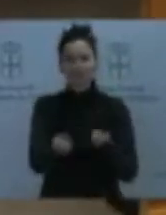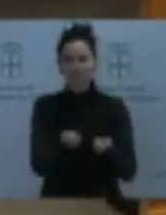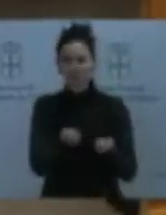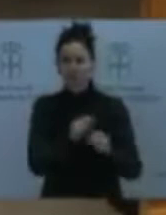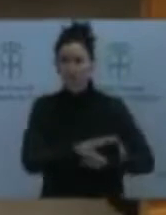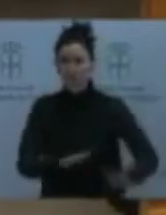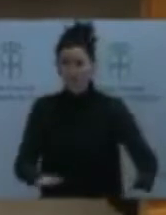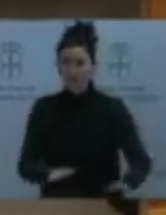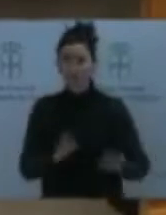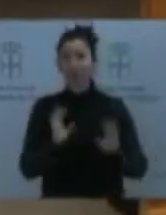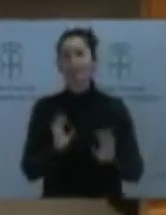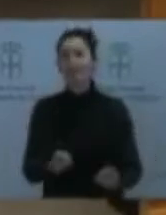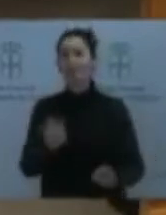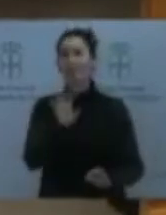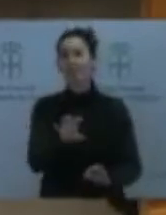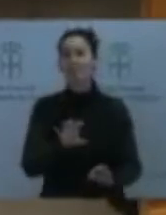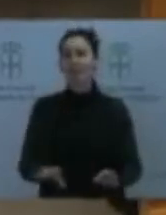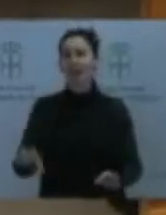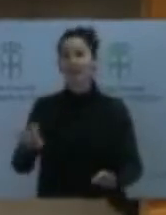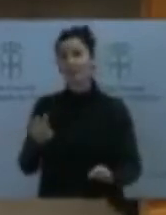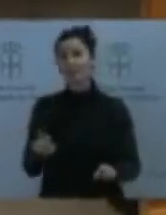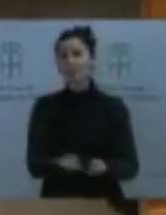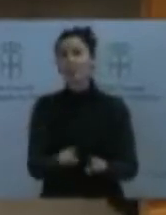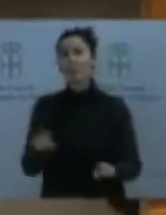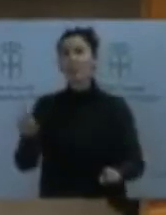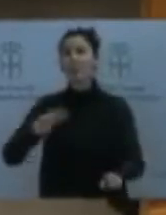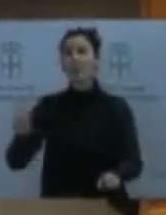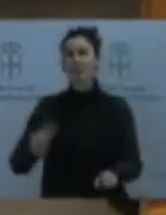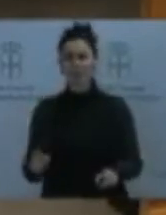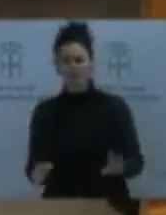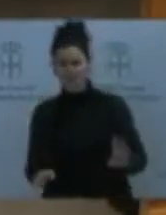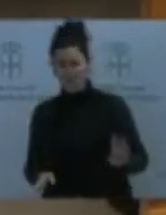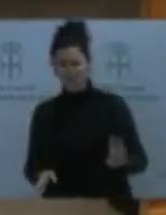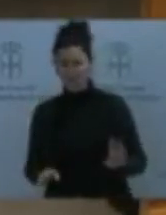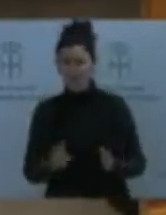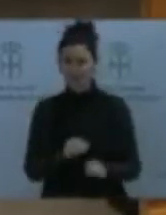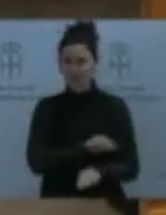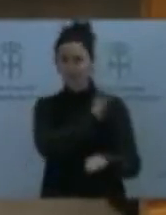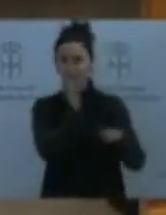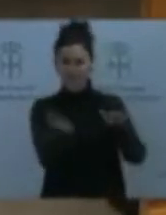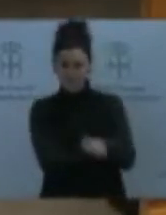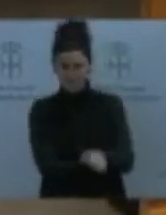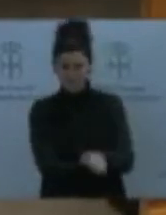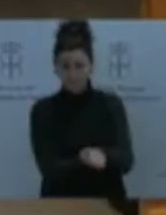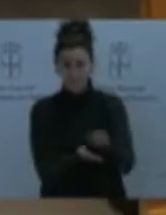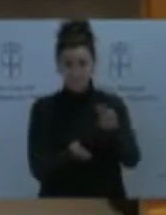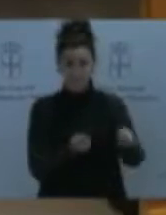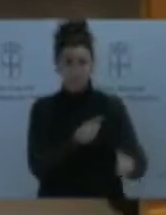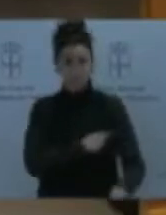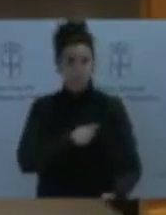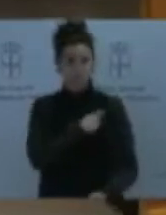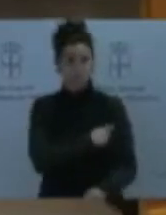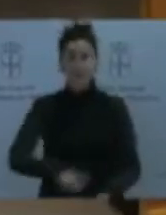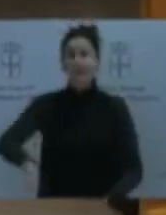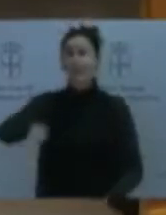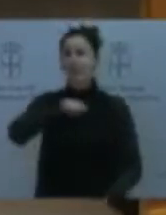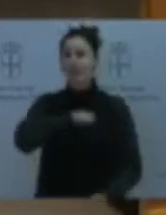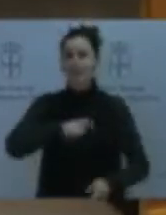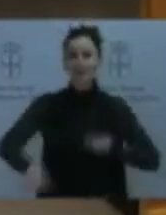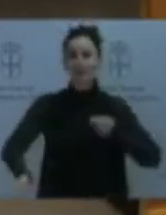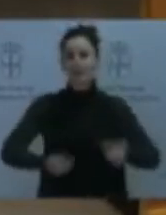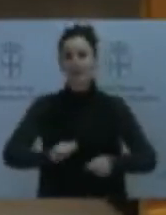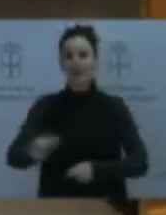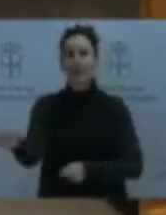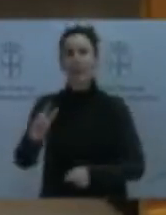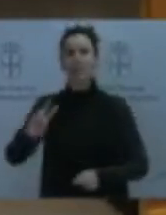pero también por expedientes de la Comisión Nacional del Mercado de Valores. Expedientes de la